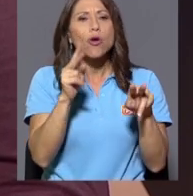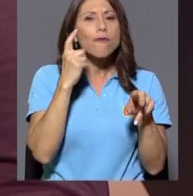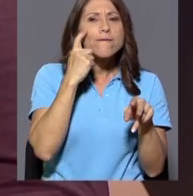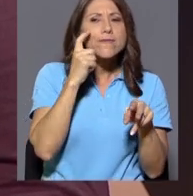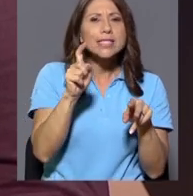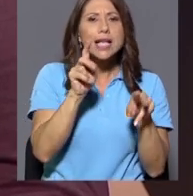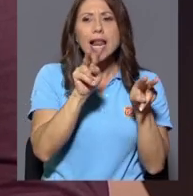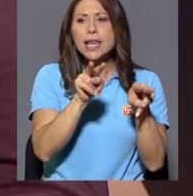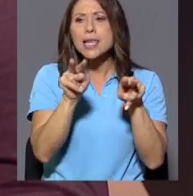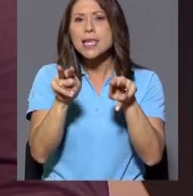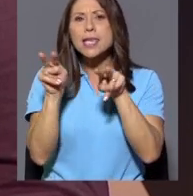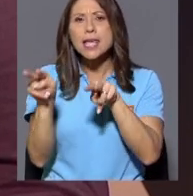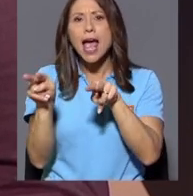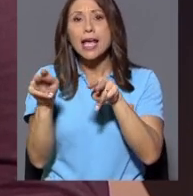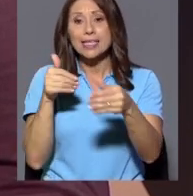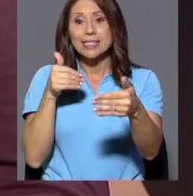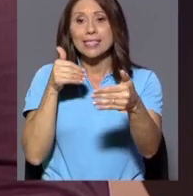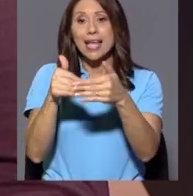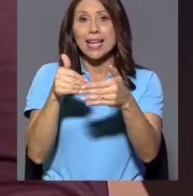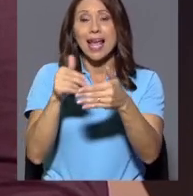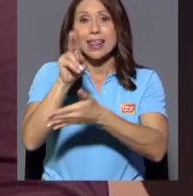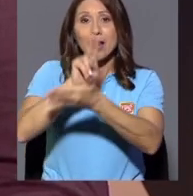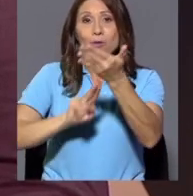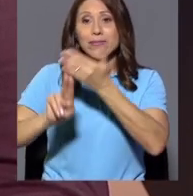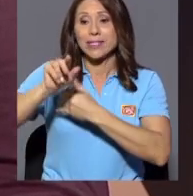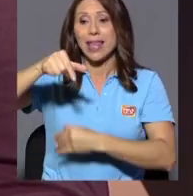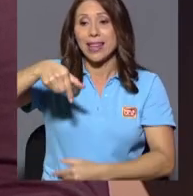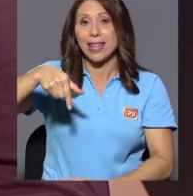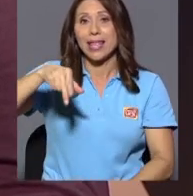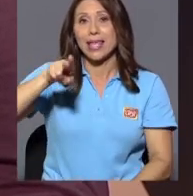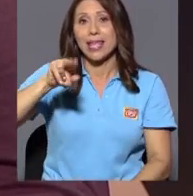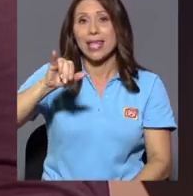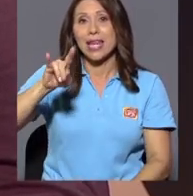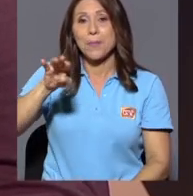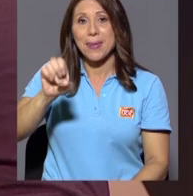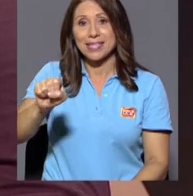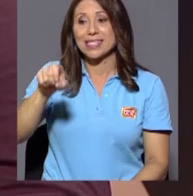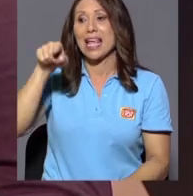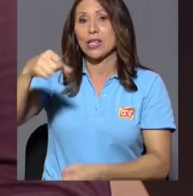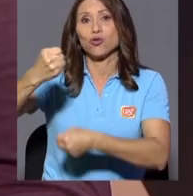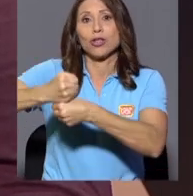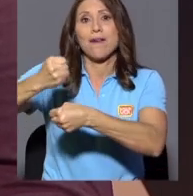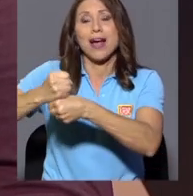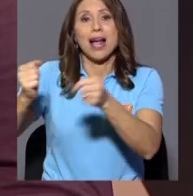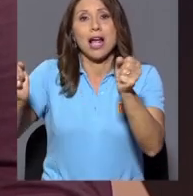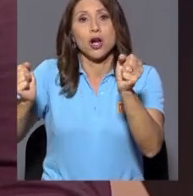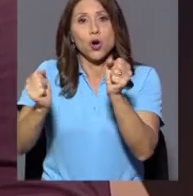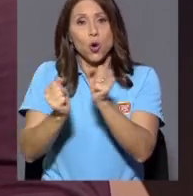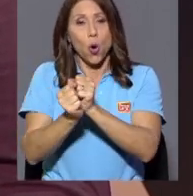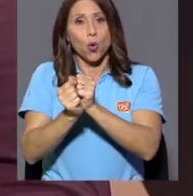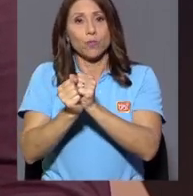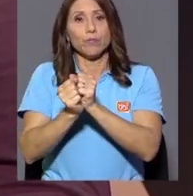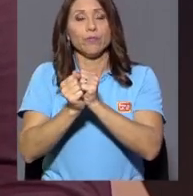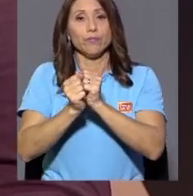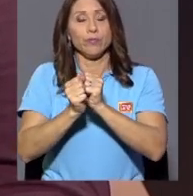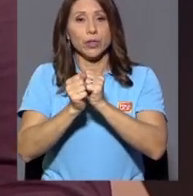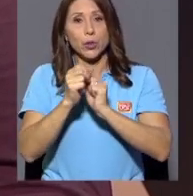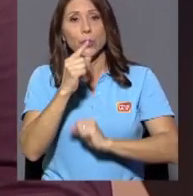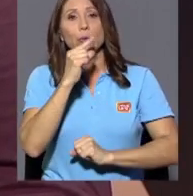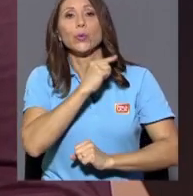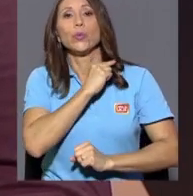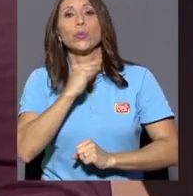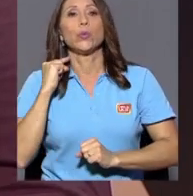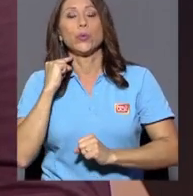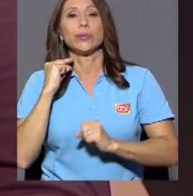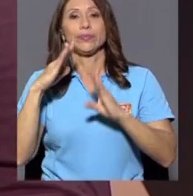los alrededores hay de quilmes que trabaja muy comprometidamente junto con el obispado de la iglesia